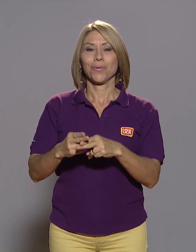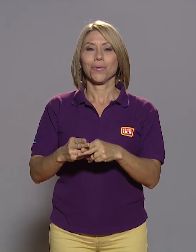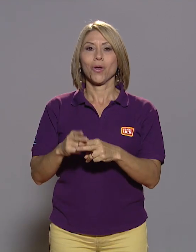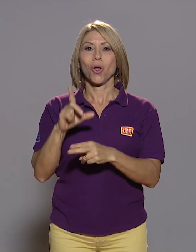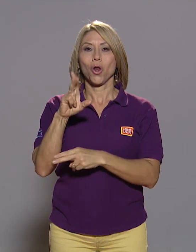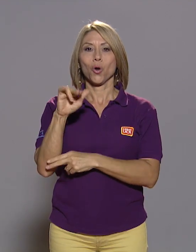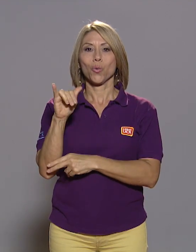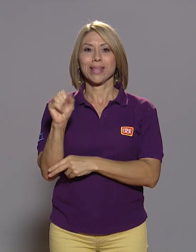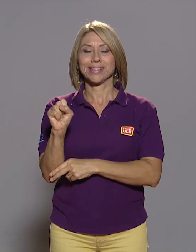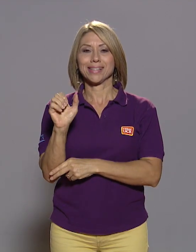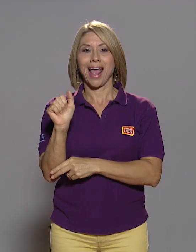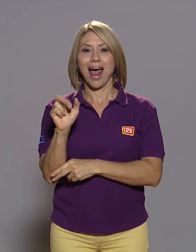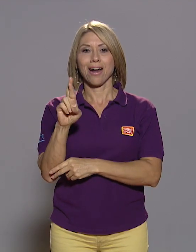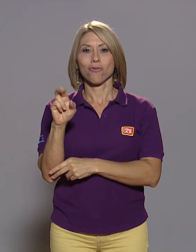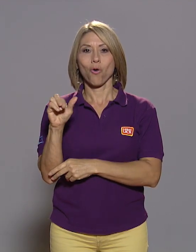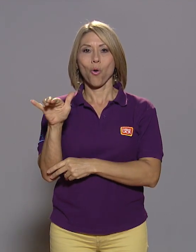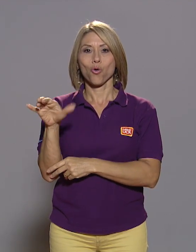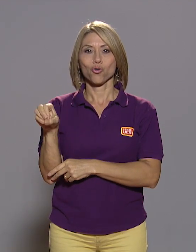es su nombre.